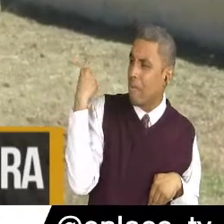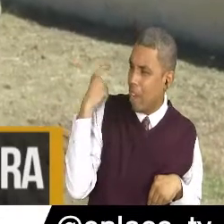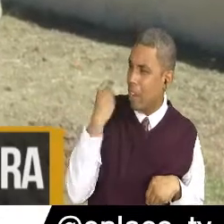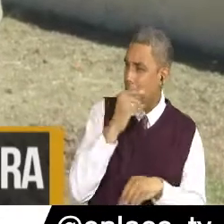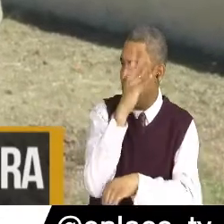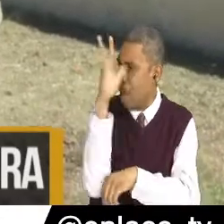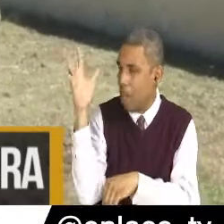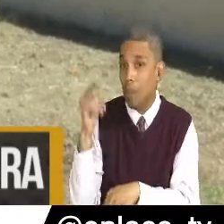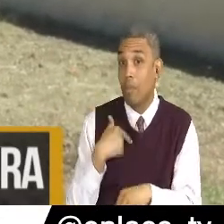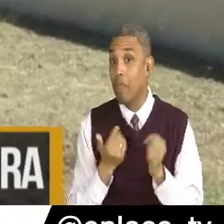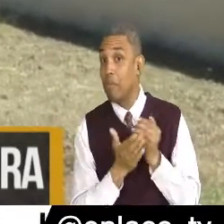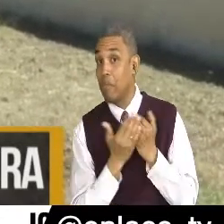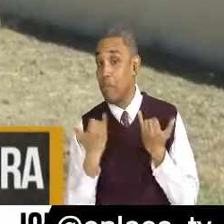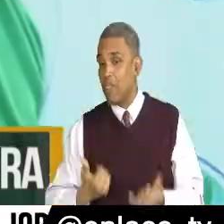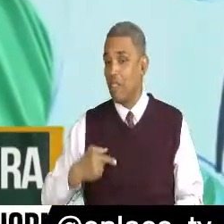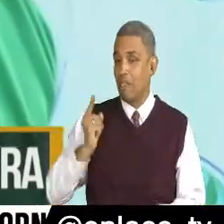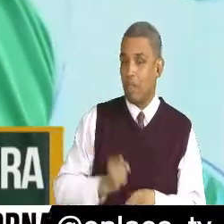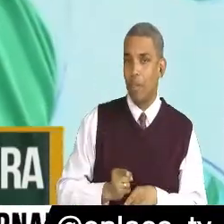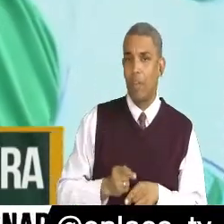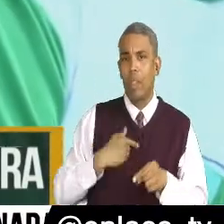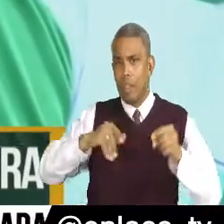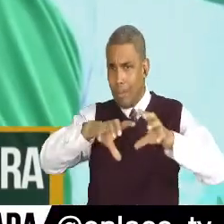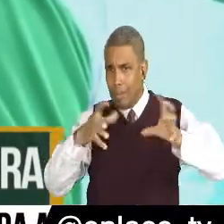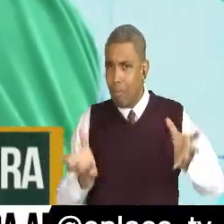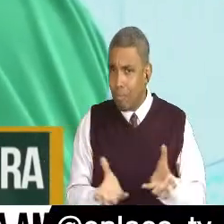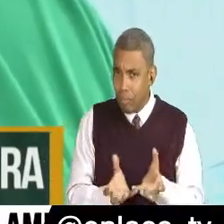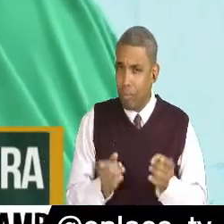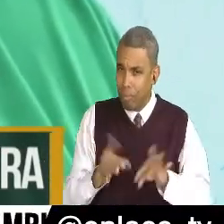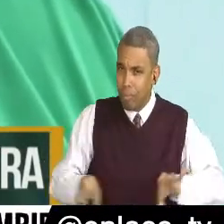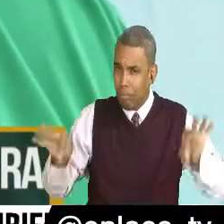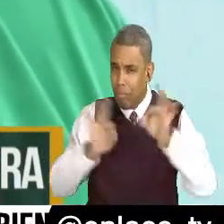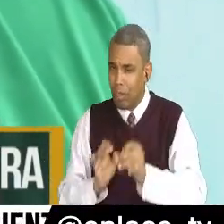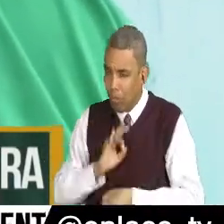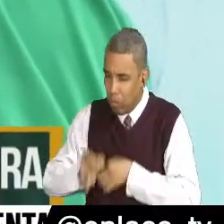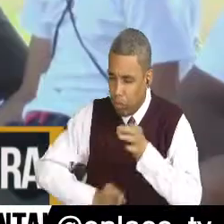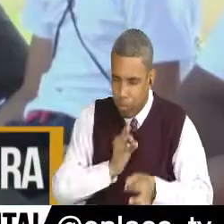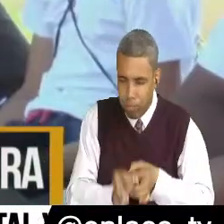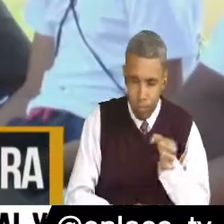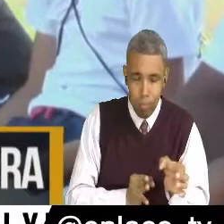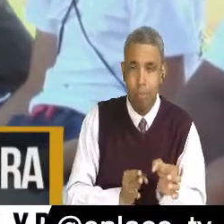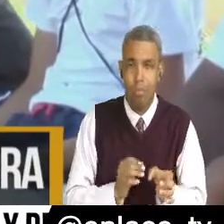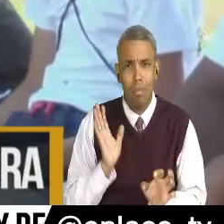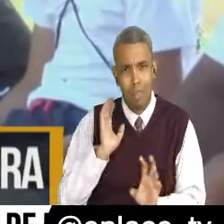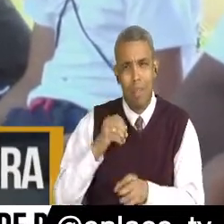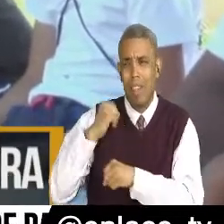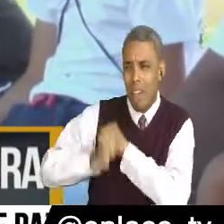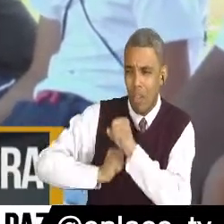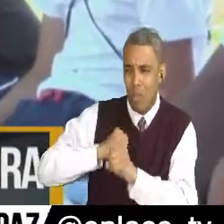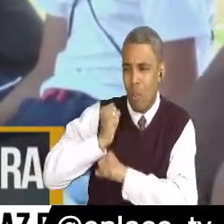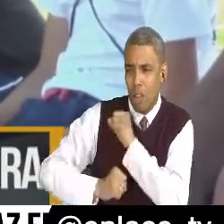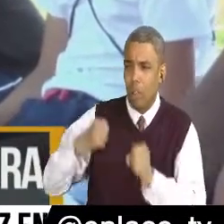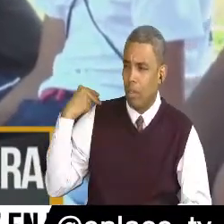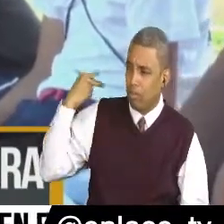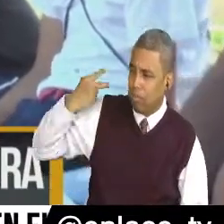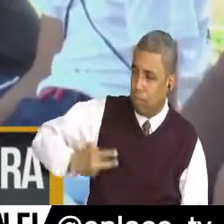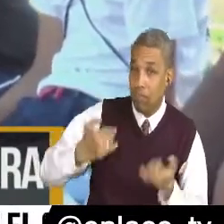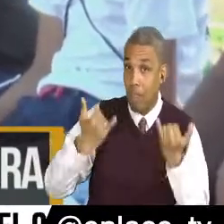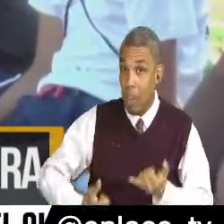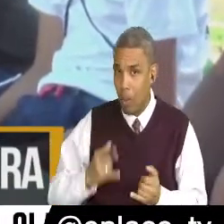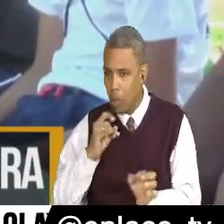reconocer a la tierra como nuestro hogar y nuestra madre, así como lo han expresado distintas culturas a lo largo de la historia, demostrando